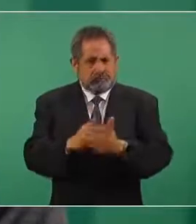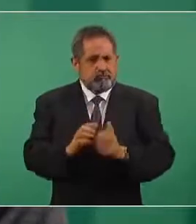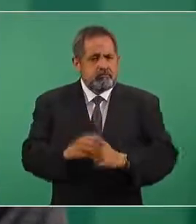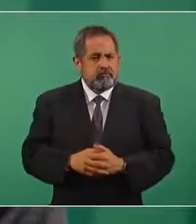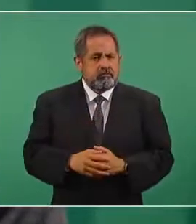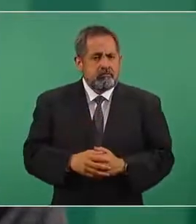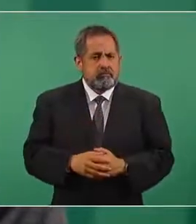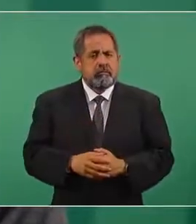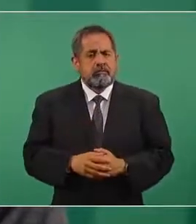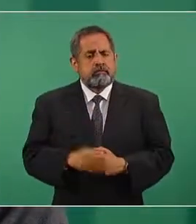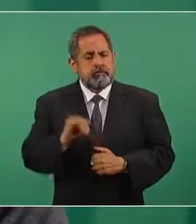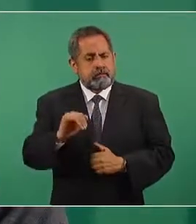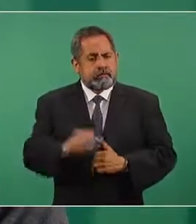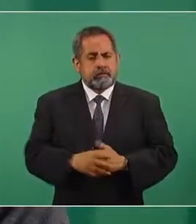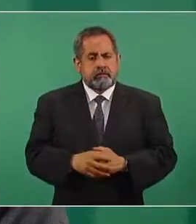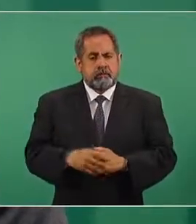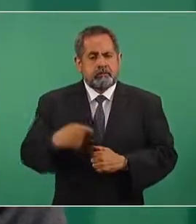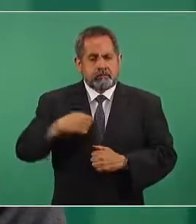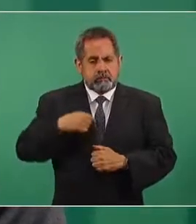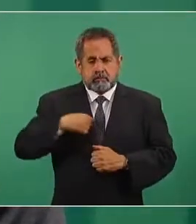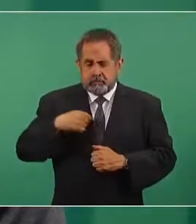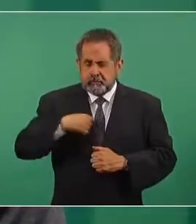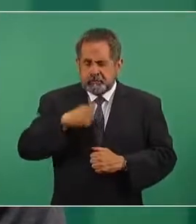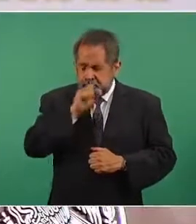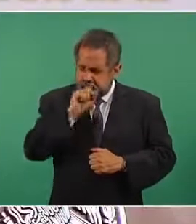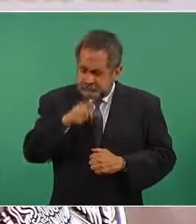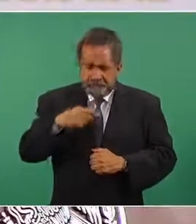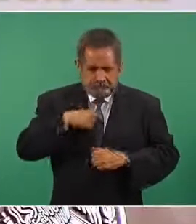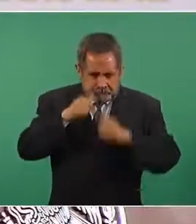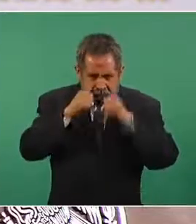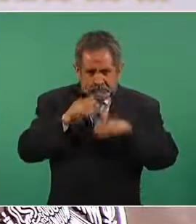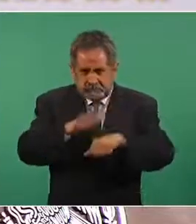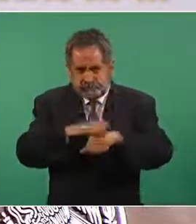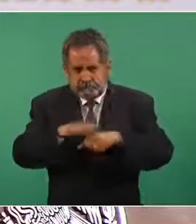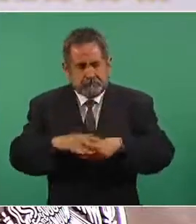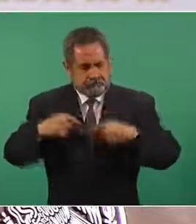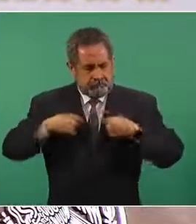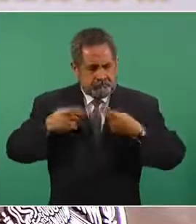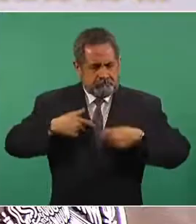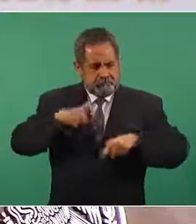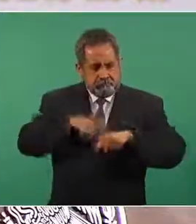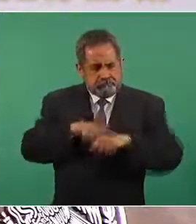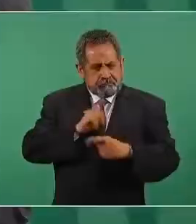yo estoy atendiendo de manera personal.